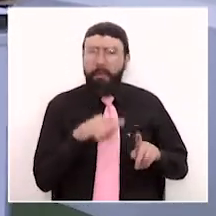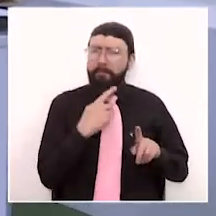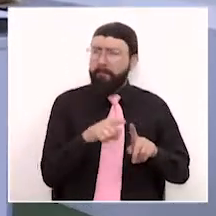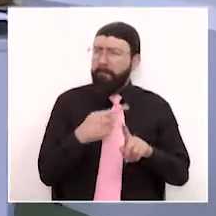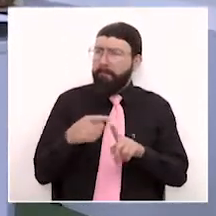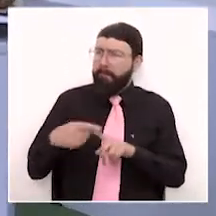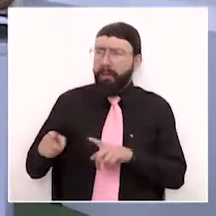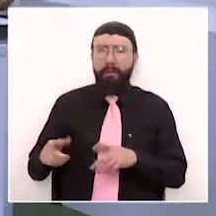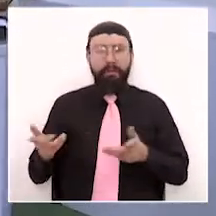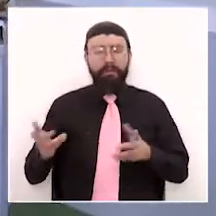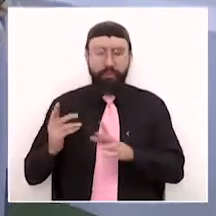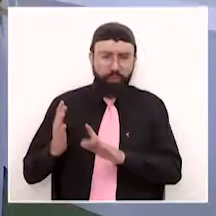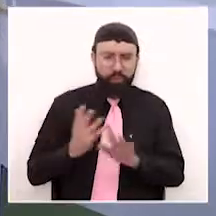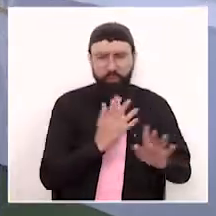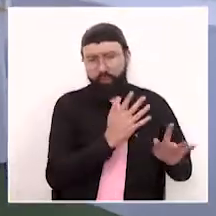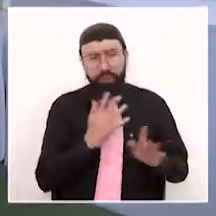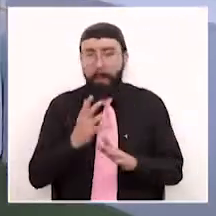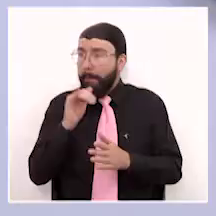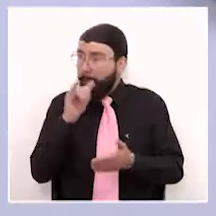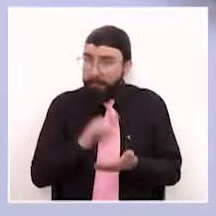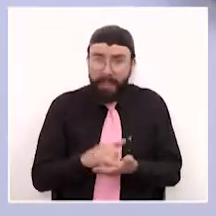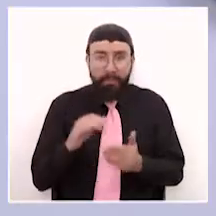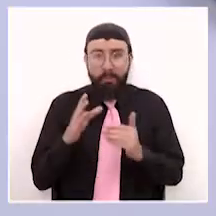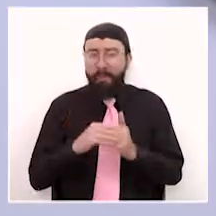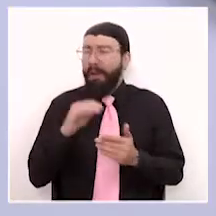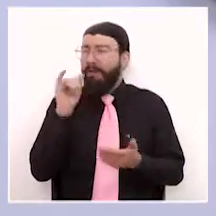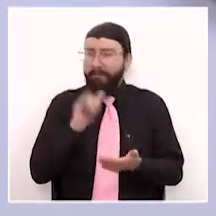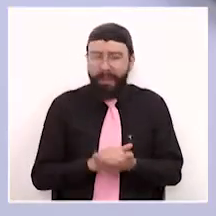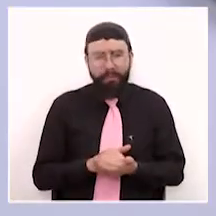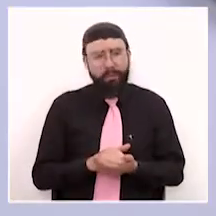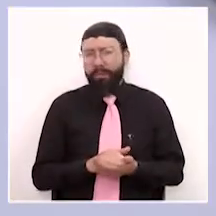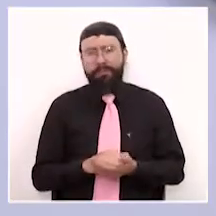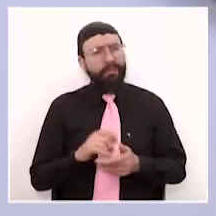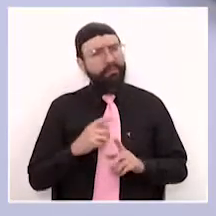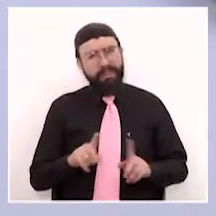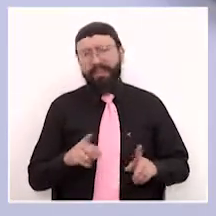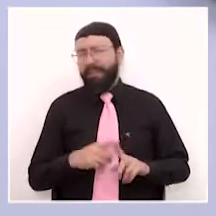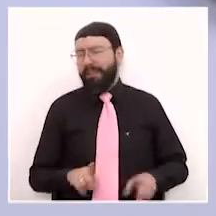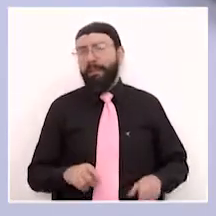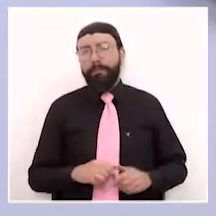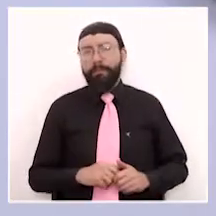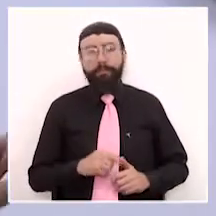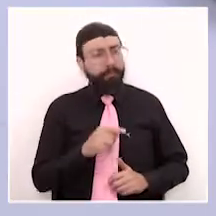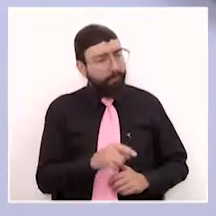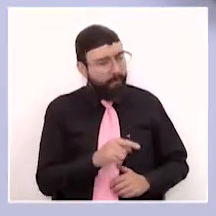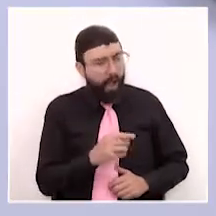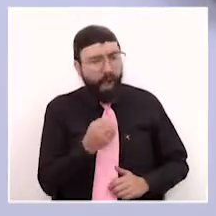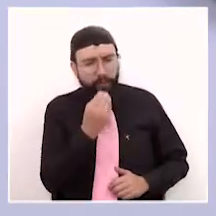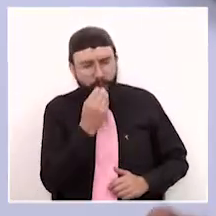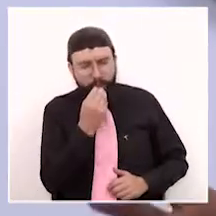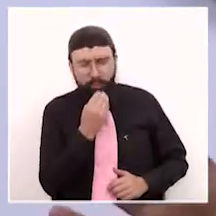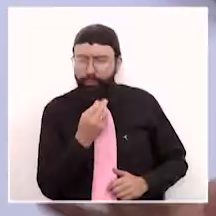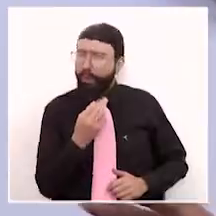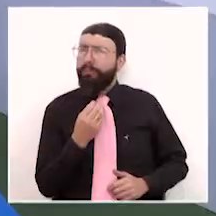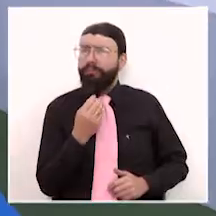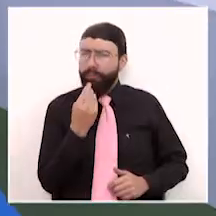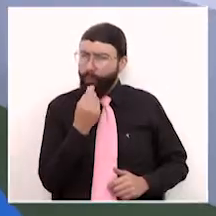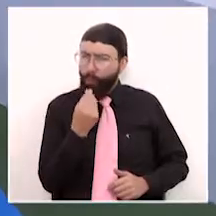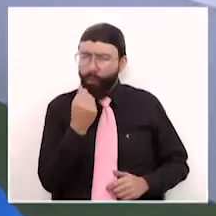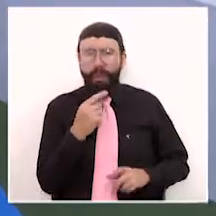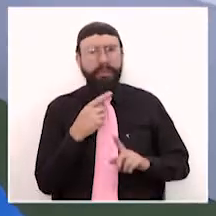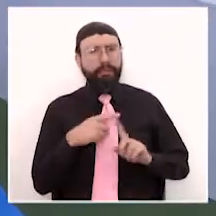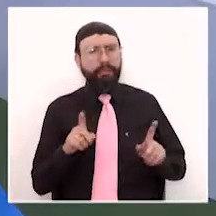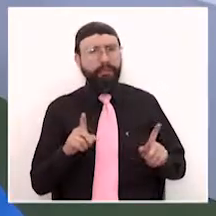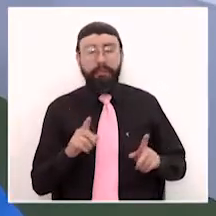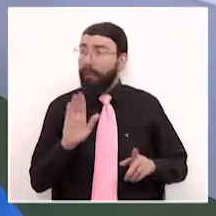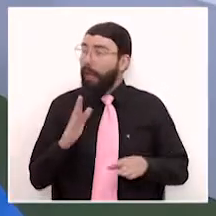cereales, que no es el mismo pan de siempre, no es siempre el mismo pan blanco, sino la textura es diferente. Exactamente, también la textura es... Antes de